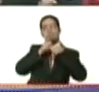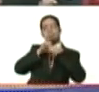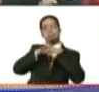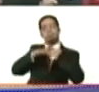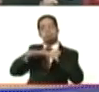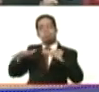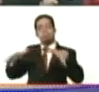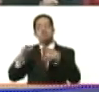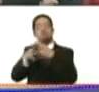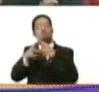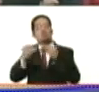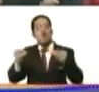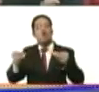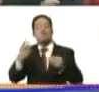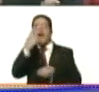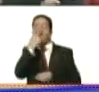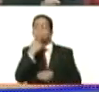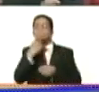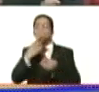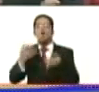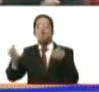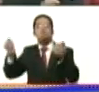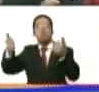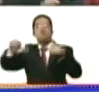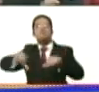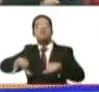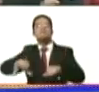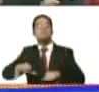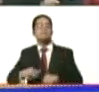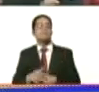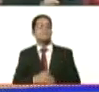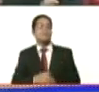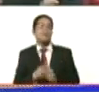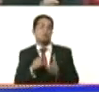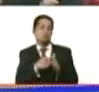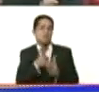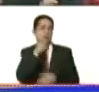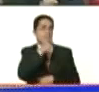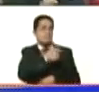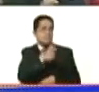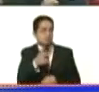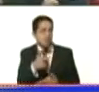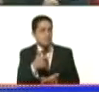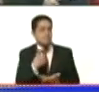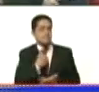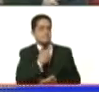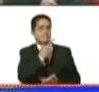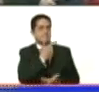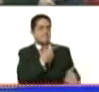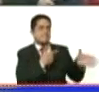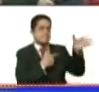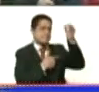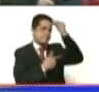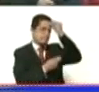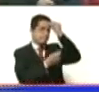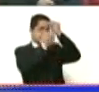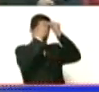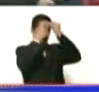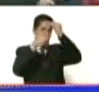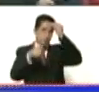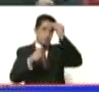en nombre de la libertad. Simón Bolívar corría por las calles, por los campos, por las universidades, por los cuarteles.